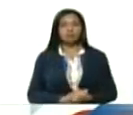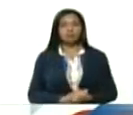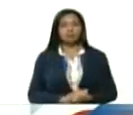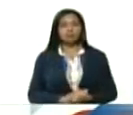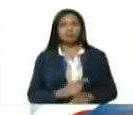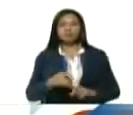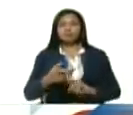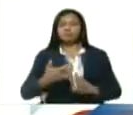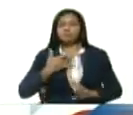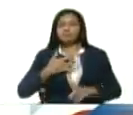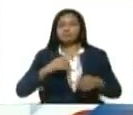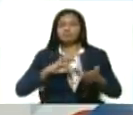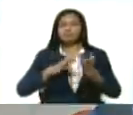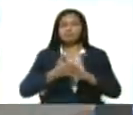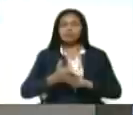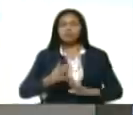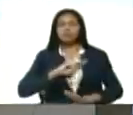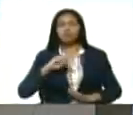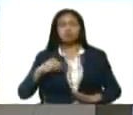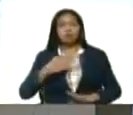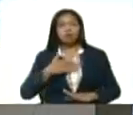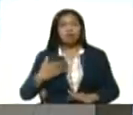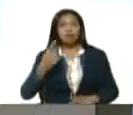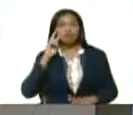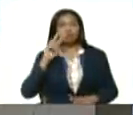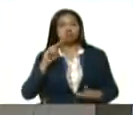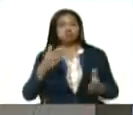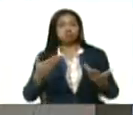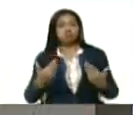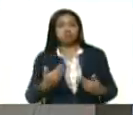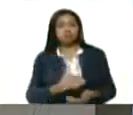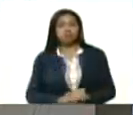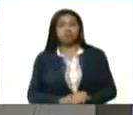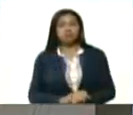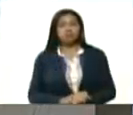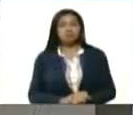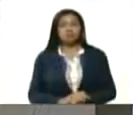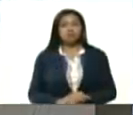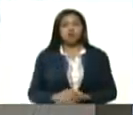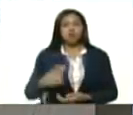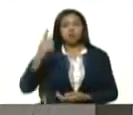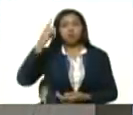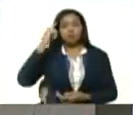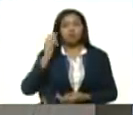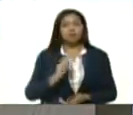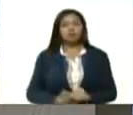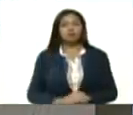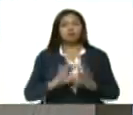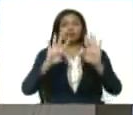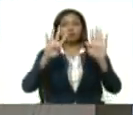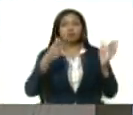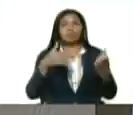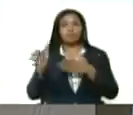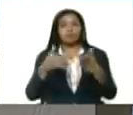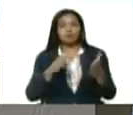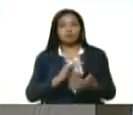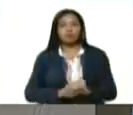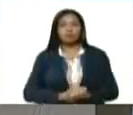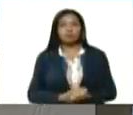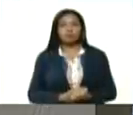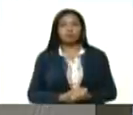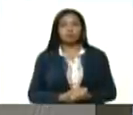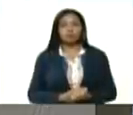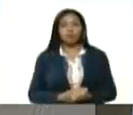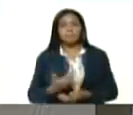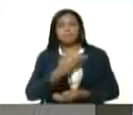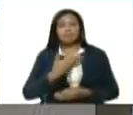ese sentido, nosotros queremos señalar que los días 9 de marzo, es decir, cuando